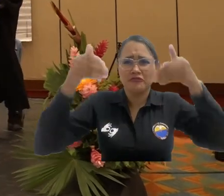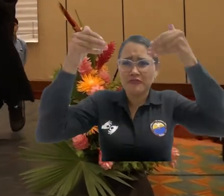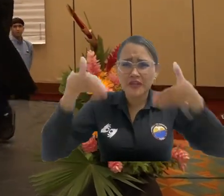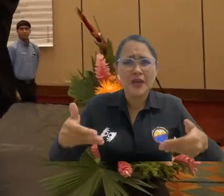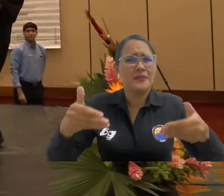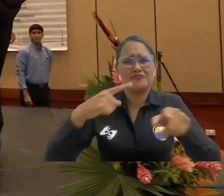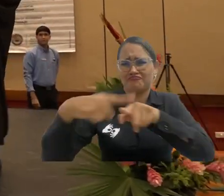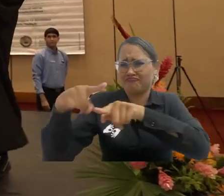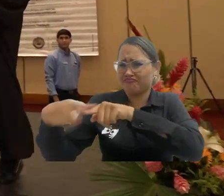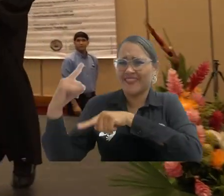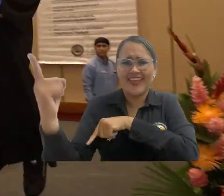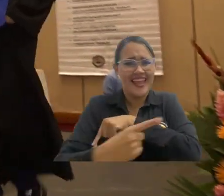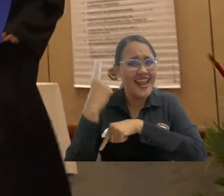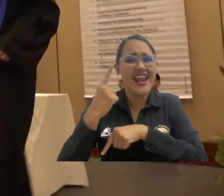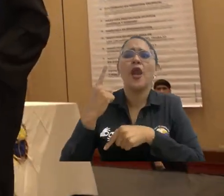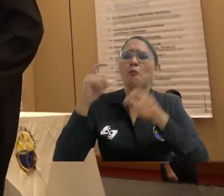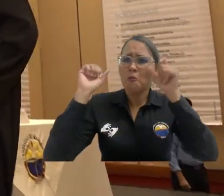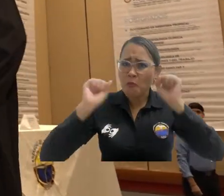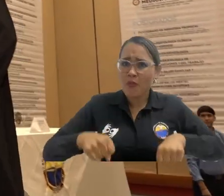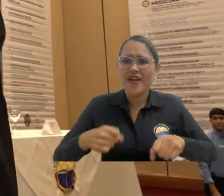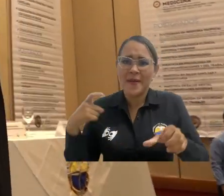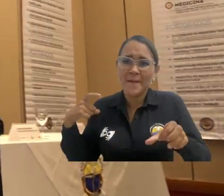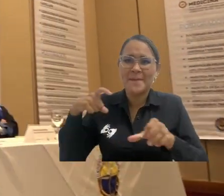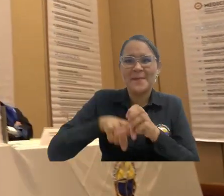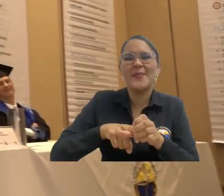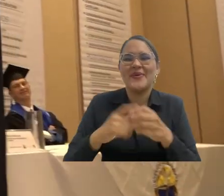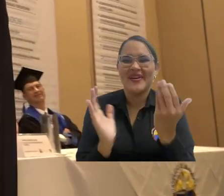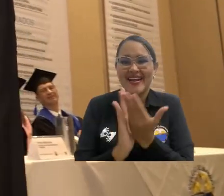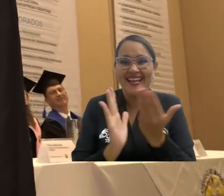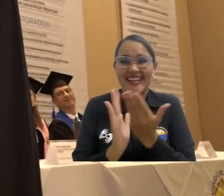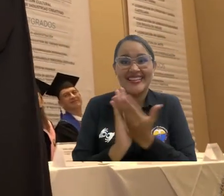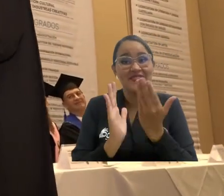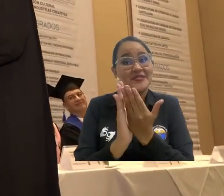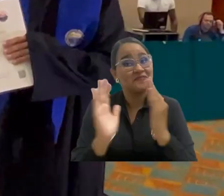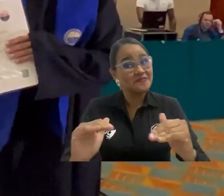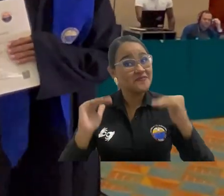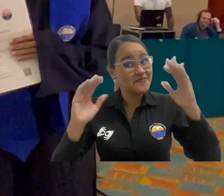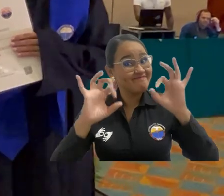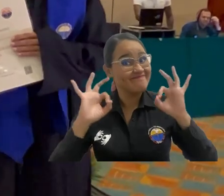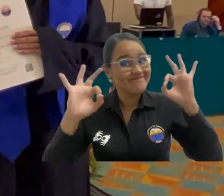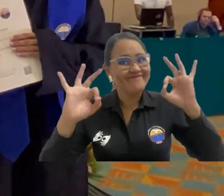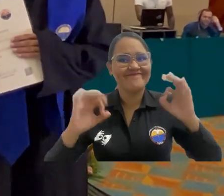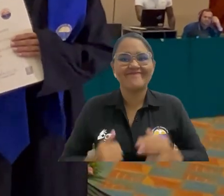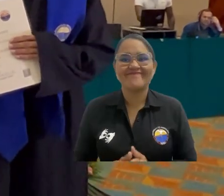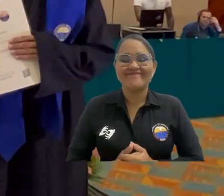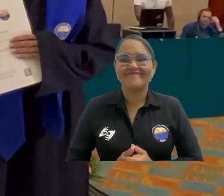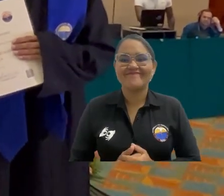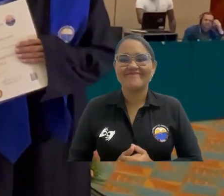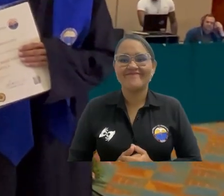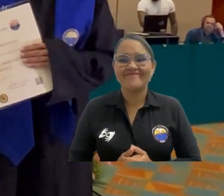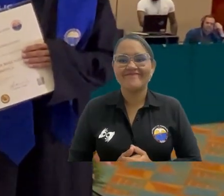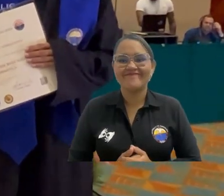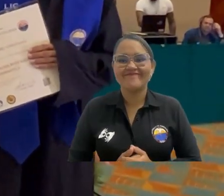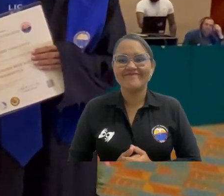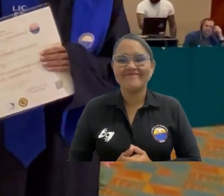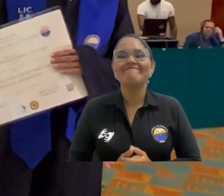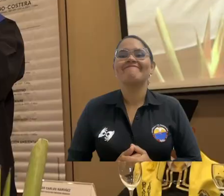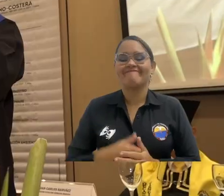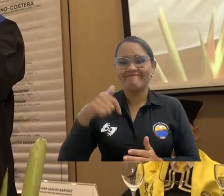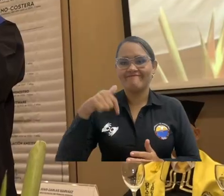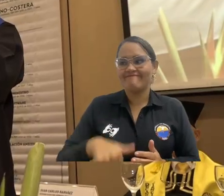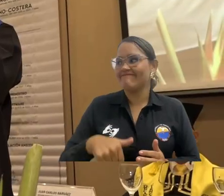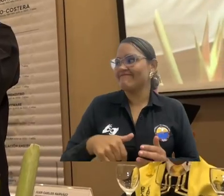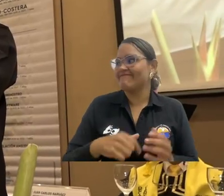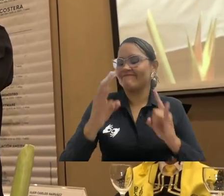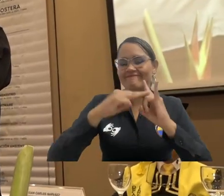grupos poblacionales del departamento tienen mayores oportunidades de acceder a educación superior de alta calidad. En la universidad sea un proceso